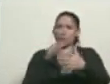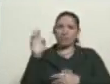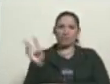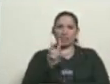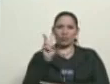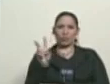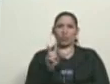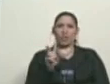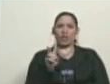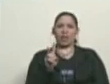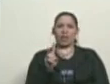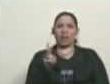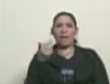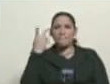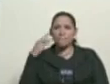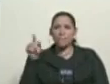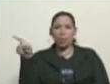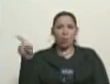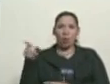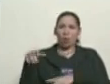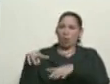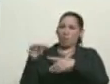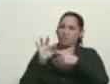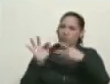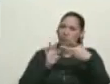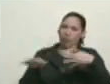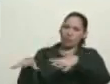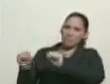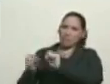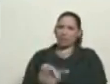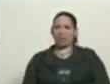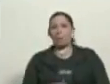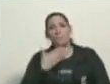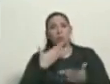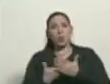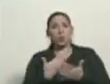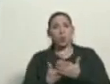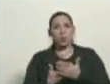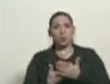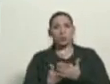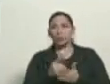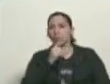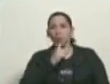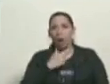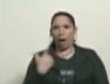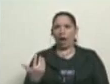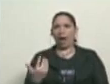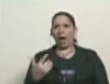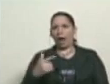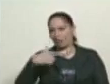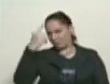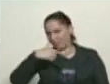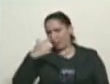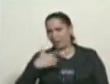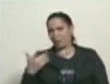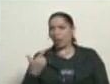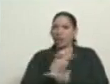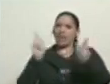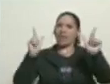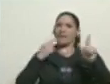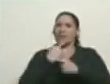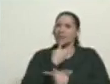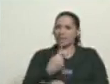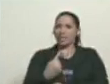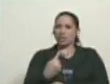factores imperiales, con el propósito descarado, libre y dicho, de derrocar